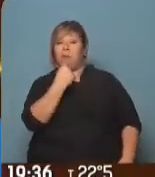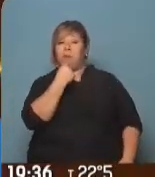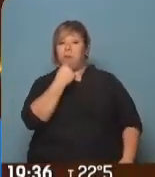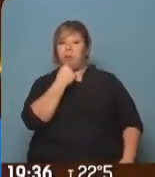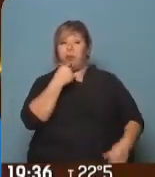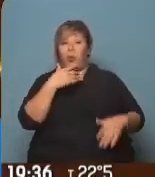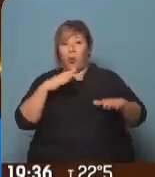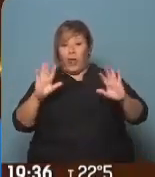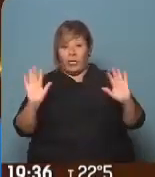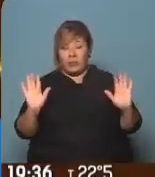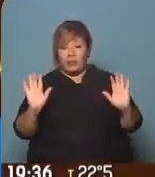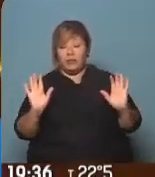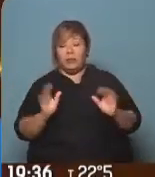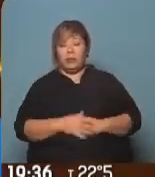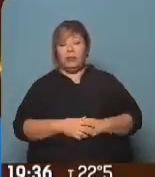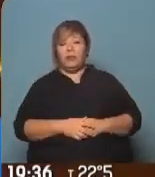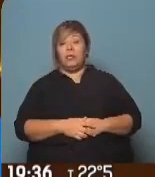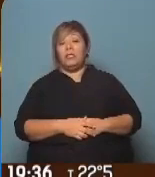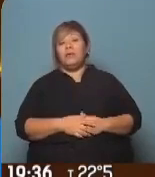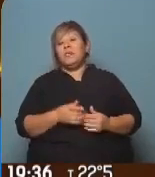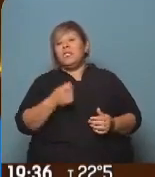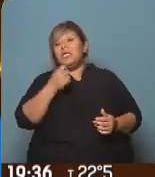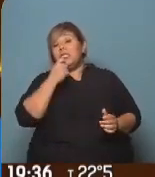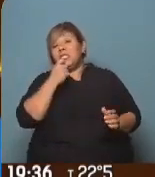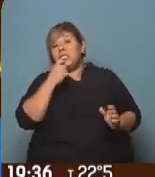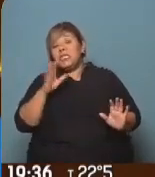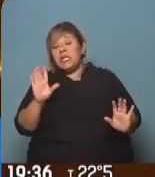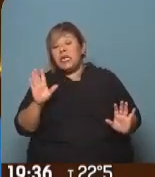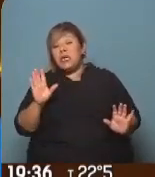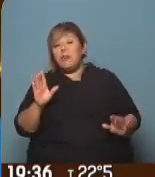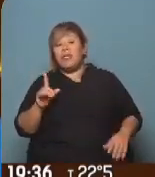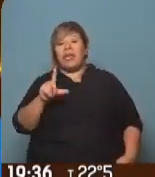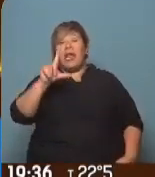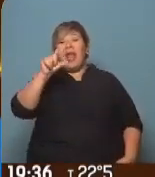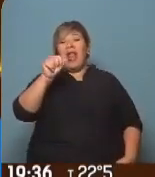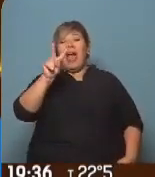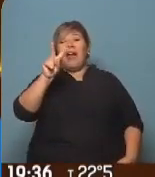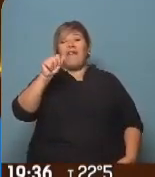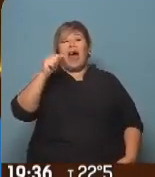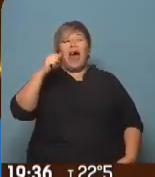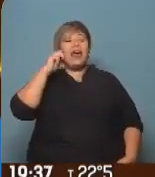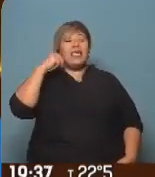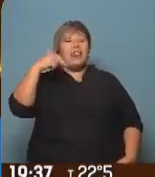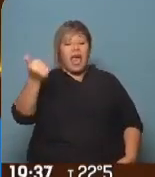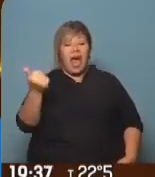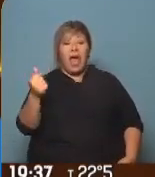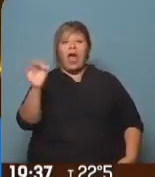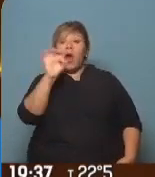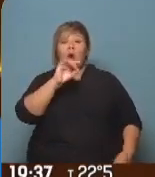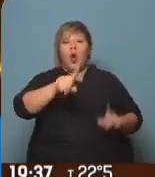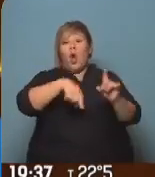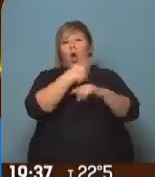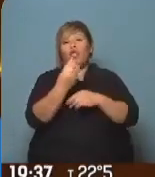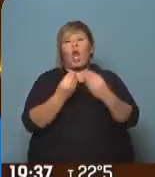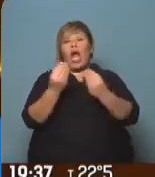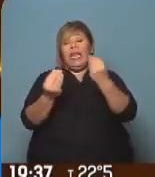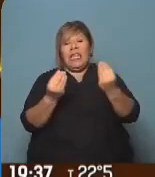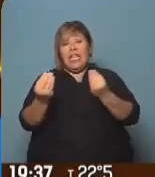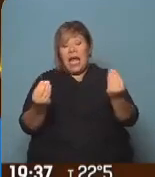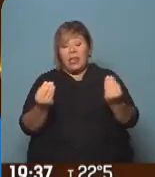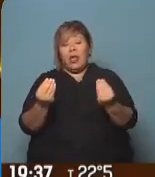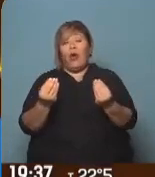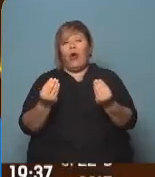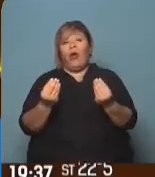en las candidaturas que aparentemente se presentarían, La Baña o una interna del peronismo federal, o alguna otra que